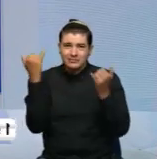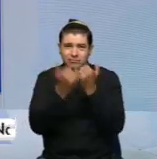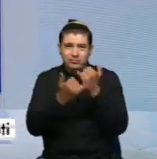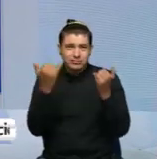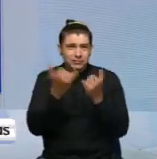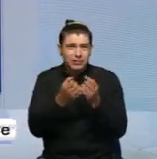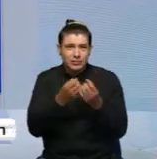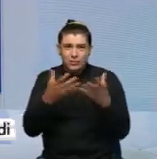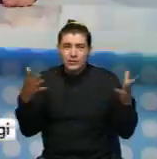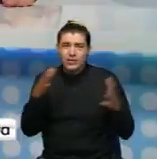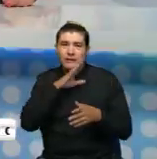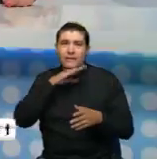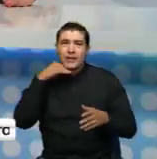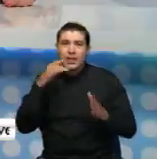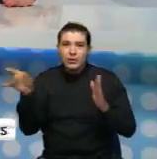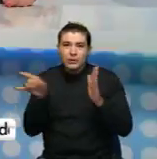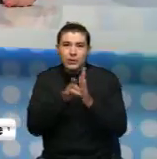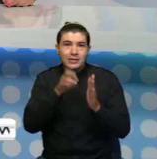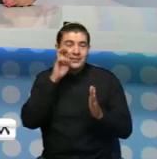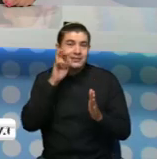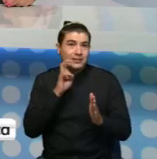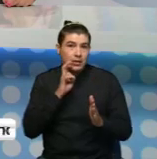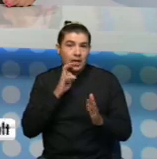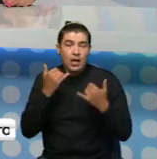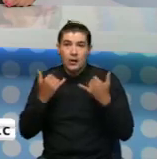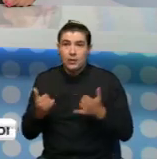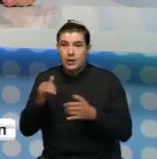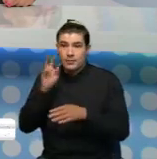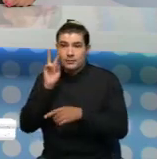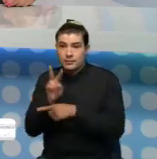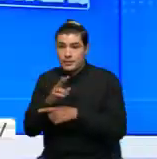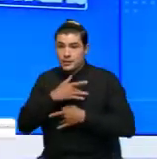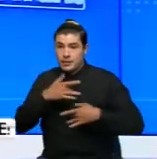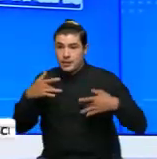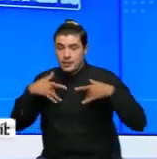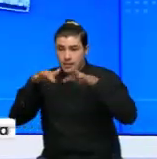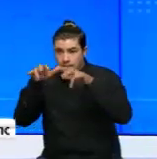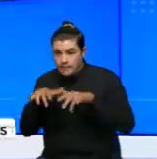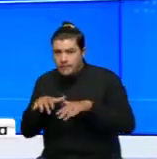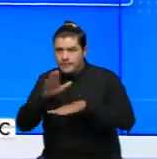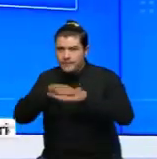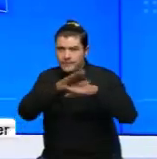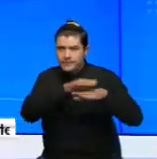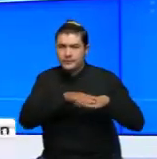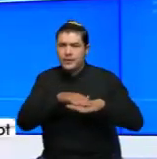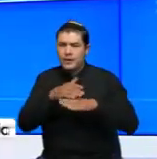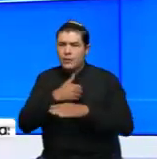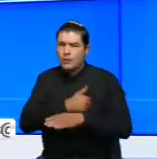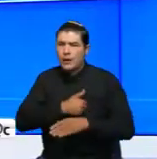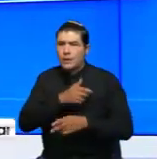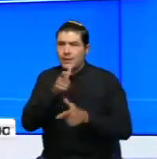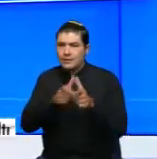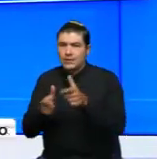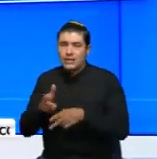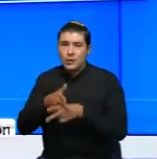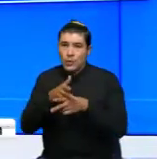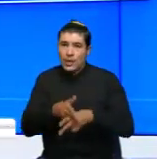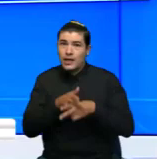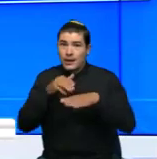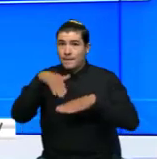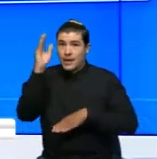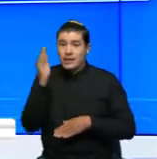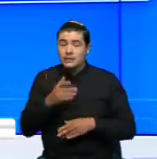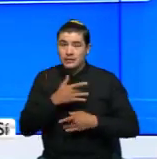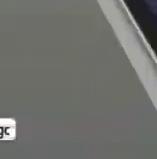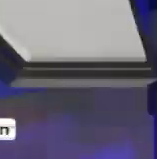para este 2019 veedores de salud alertan y hacen un llamado de prevención y la pelas que si usted tiene más detalles sobre